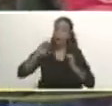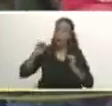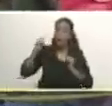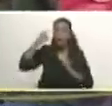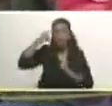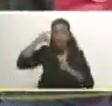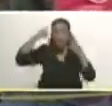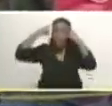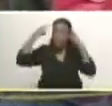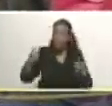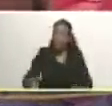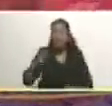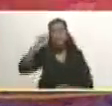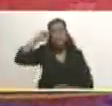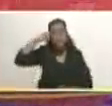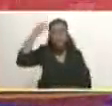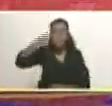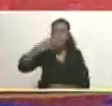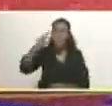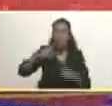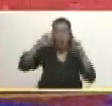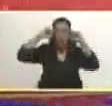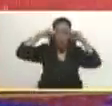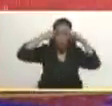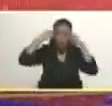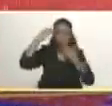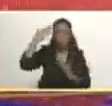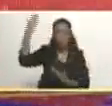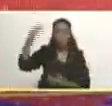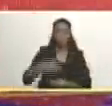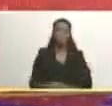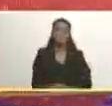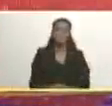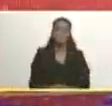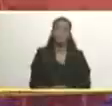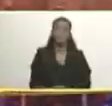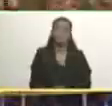audacia y profesionalismo siempre serán dignos de alabanza.